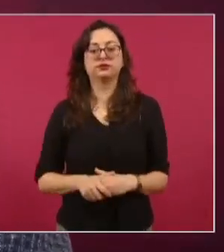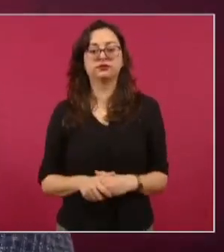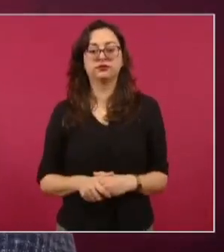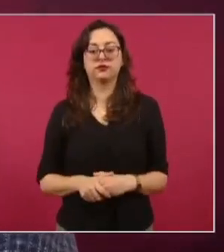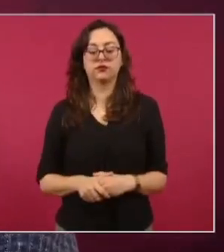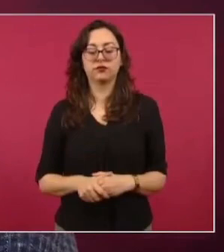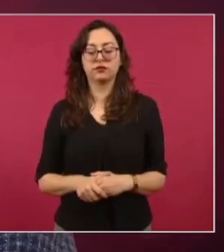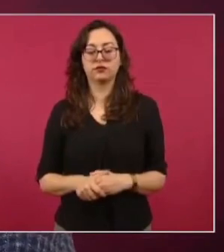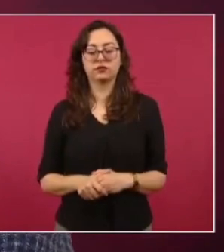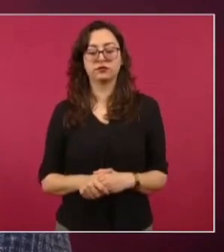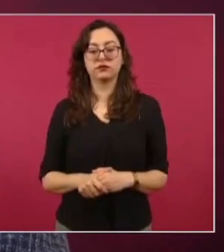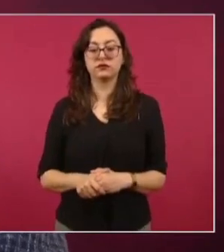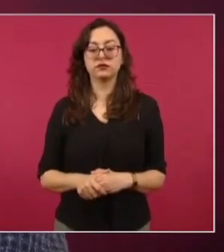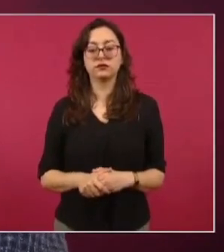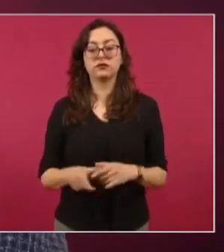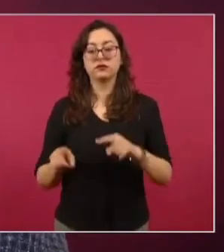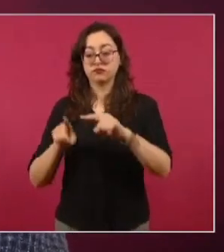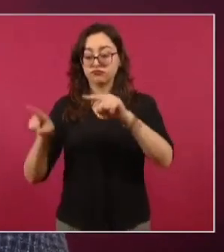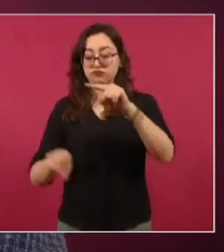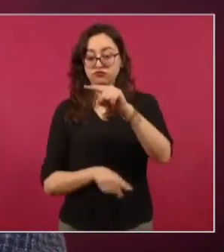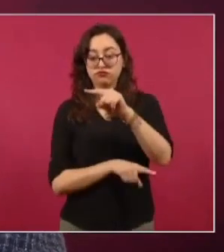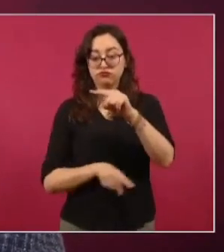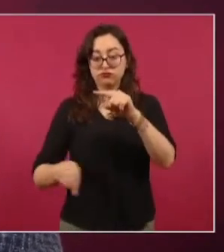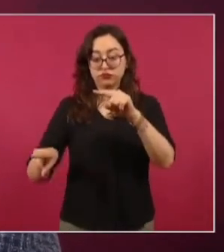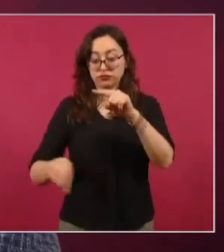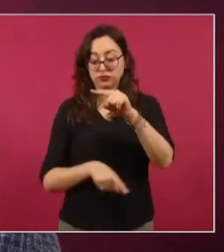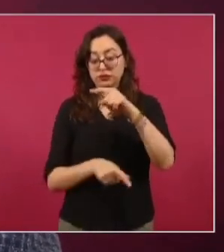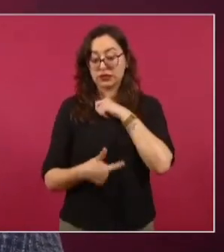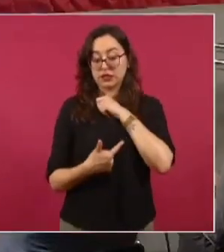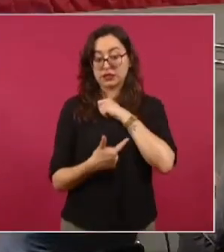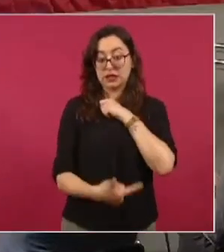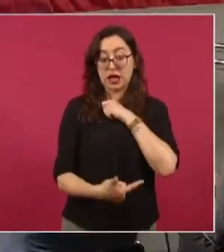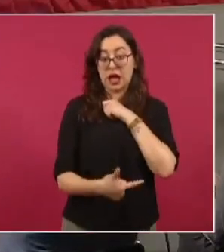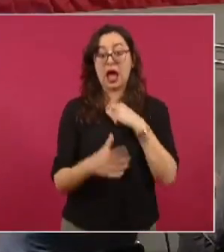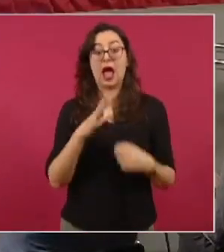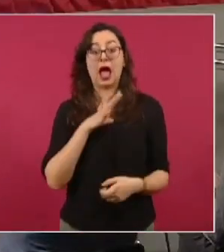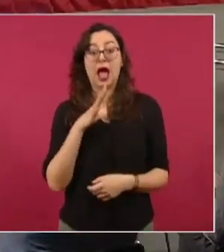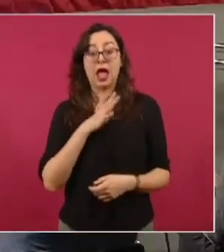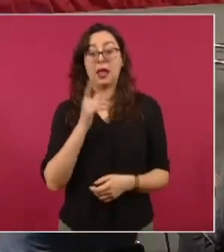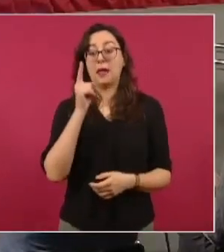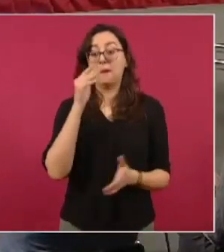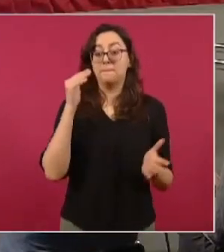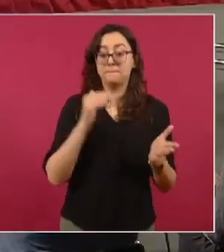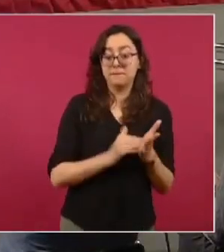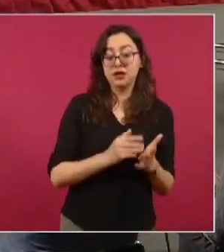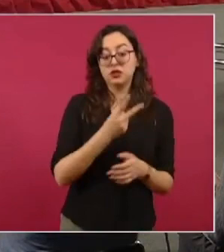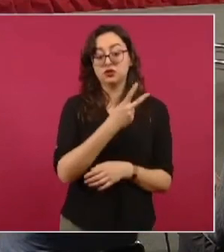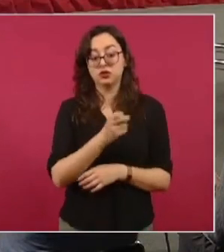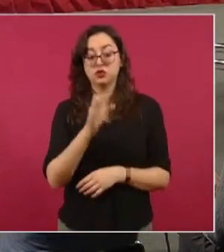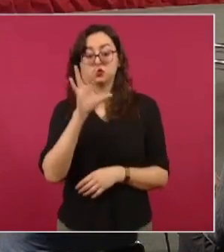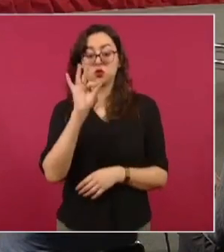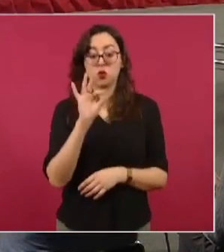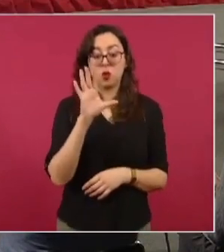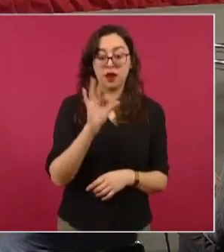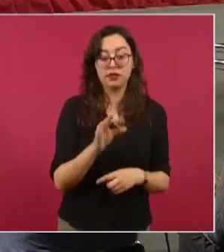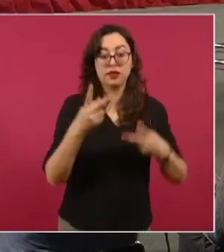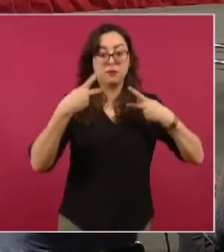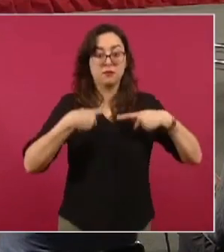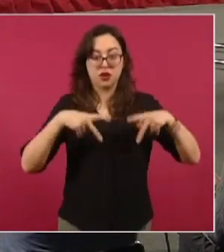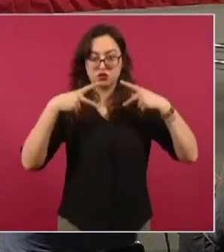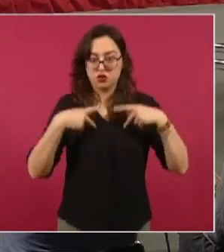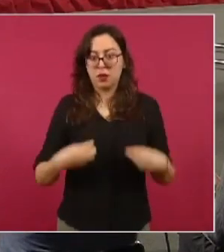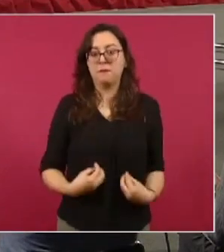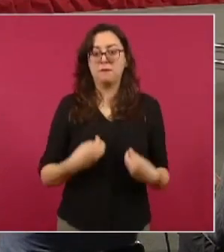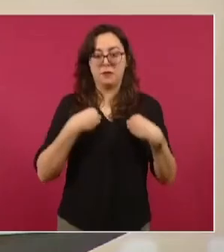el tramo solo en el tramo 7 tenemos mil doscientos cuarenta mil doscientos cuarenta brecheros que nos están